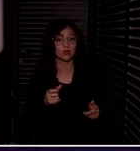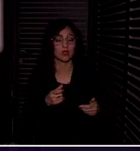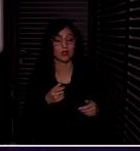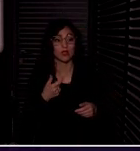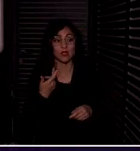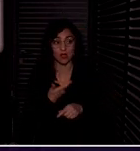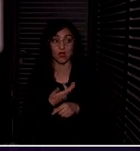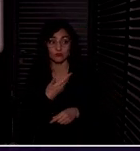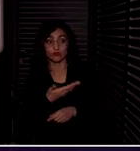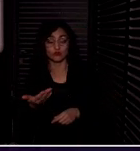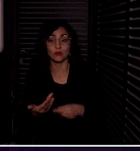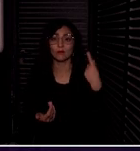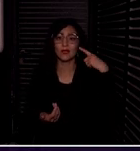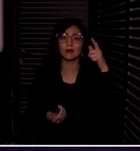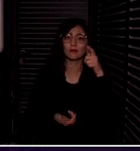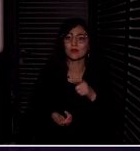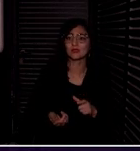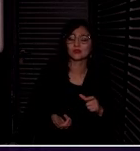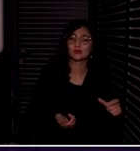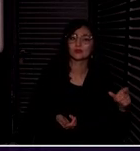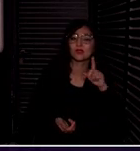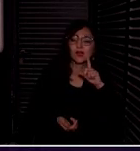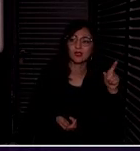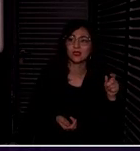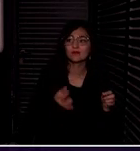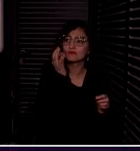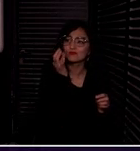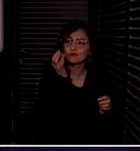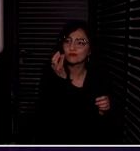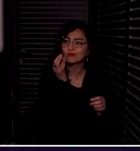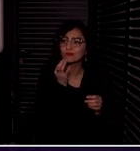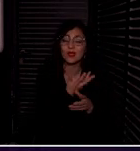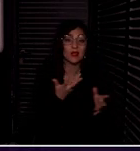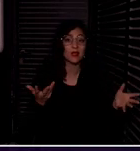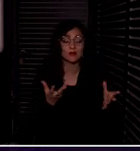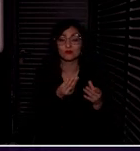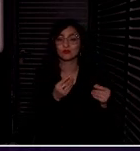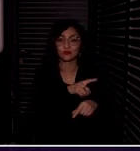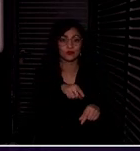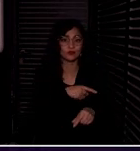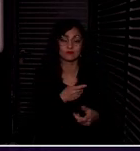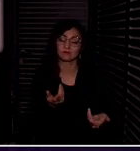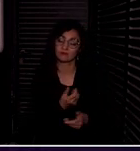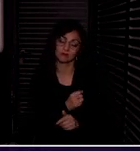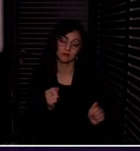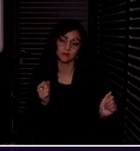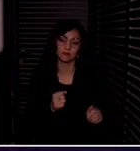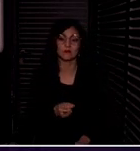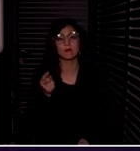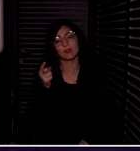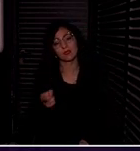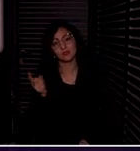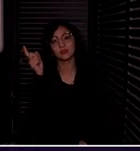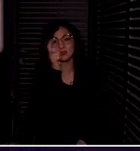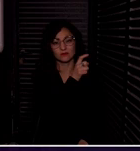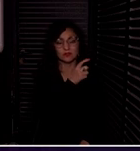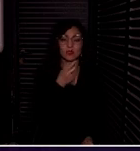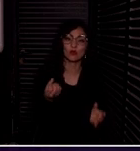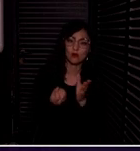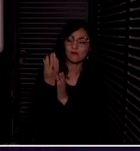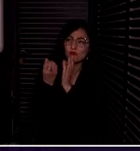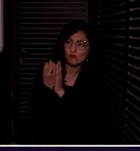no va a haber en proporción un acompañamiento. Esto es muy evidente, por más que se exploren nuevos soportes inmersivos, nuevas